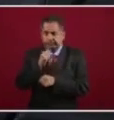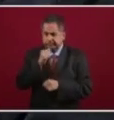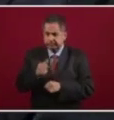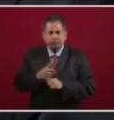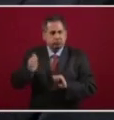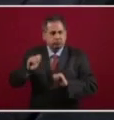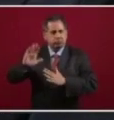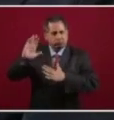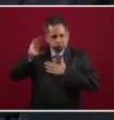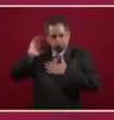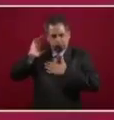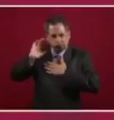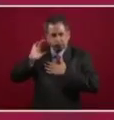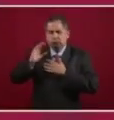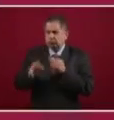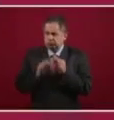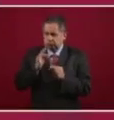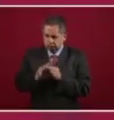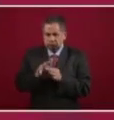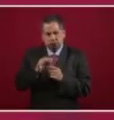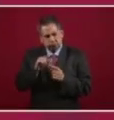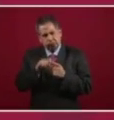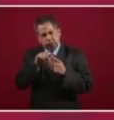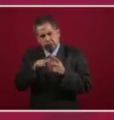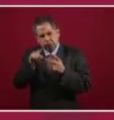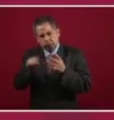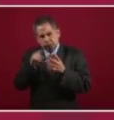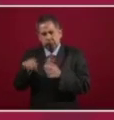hice compromisos y los estoy cumpliendo.